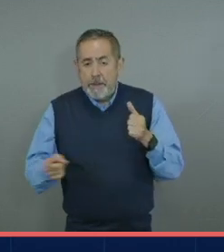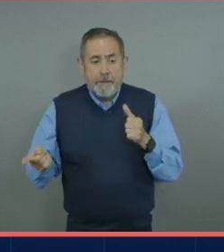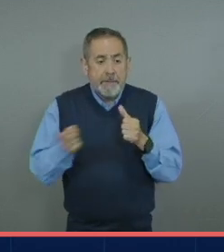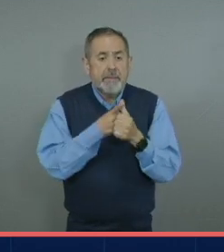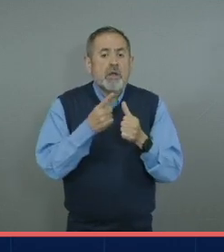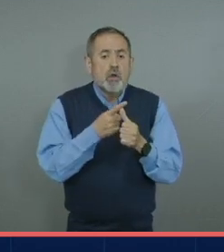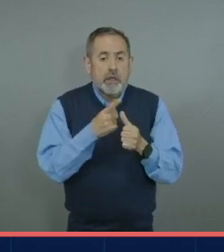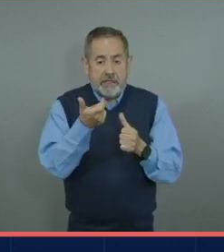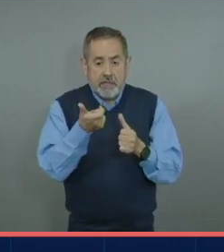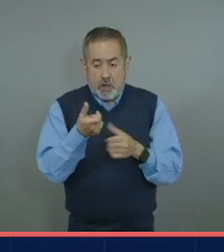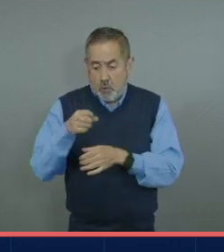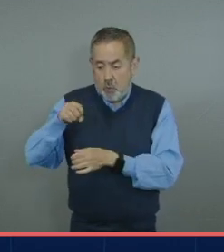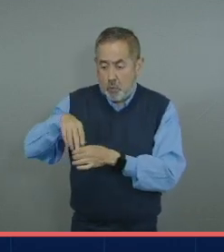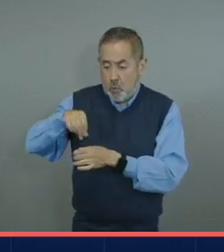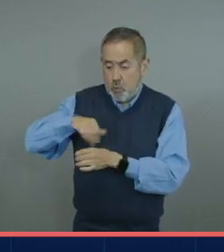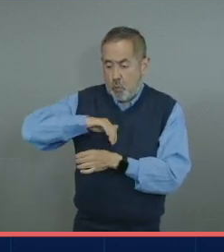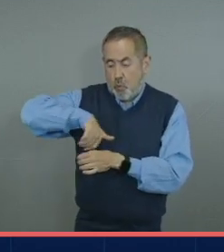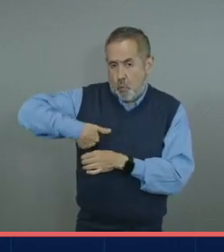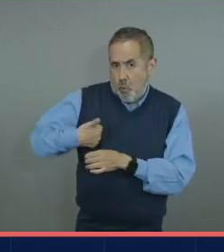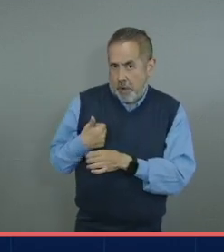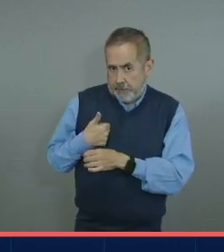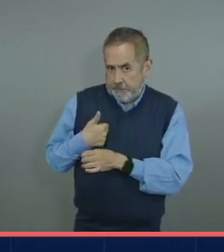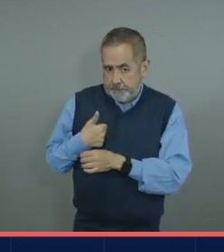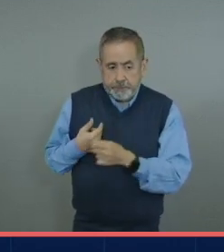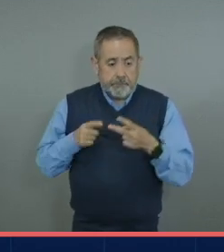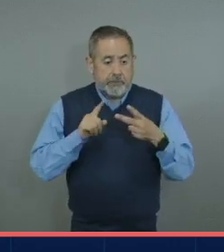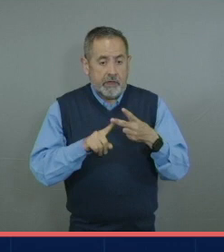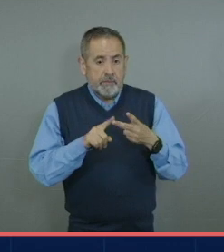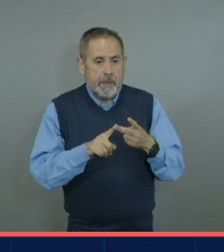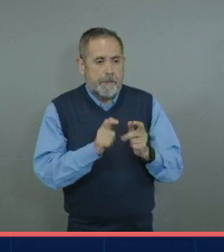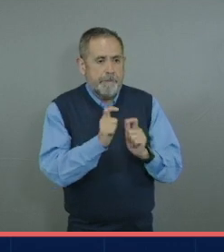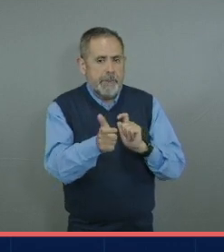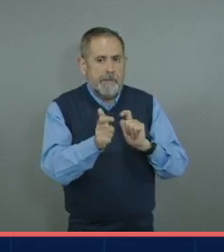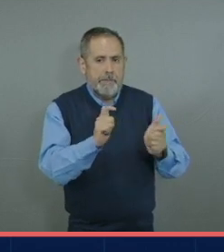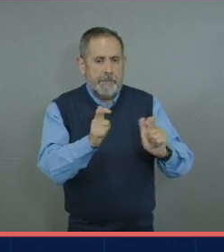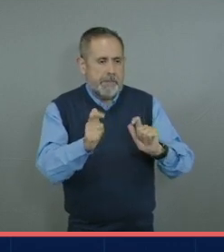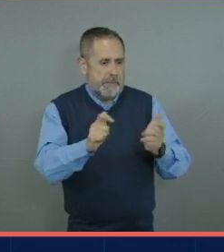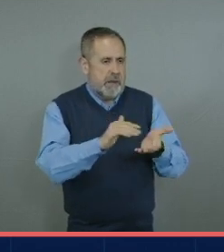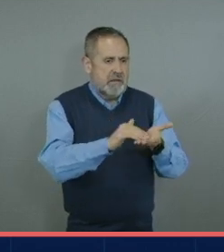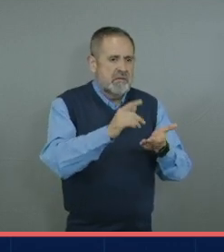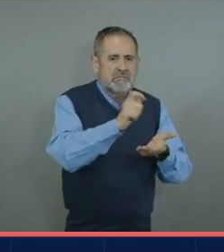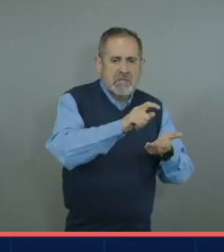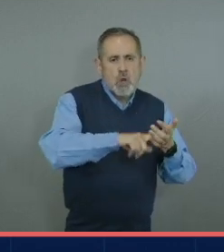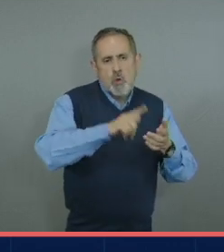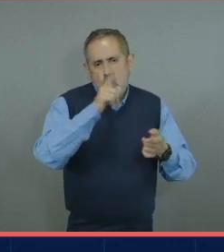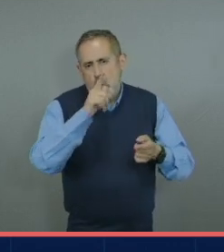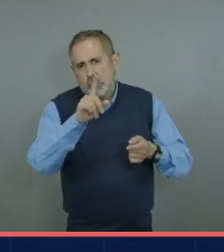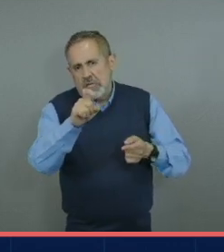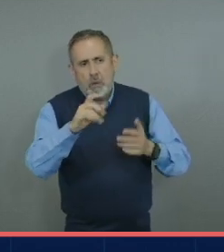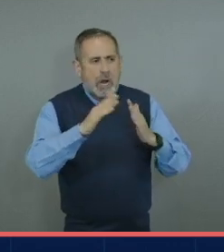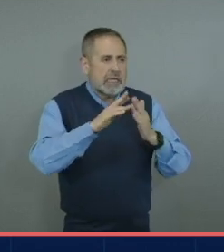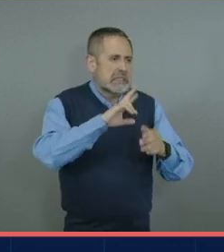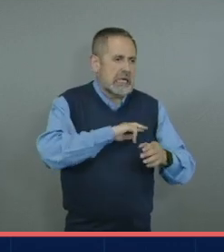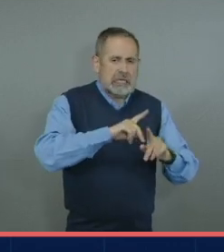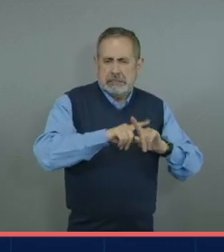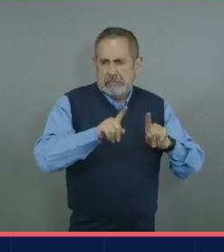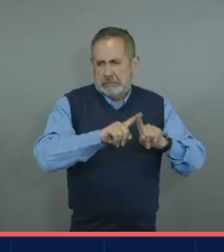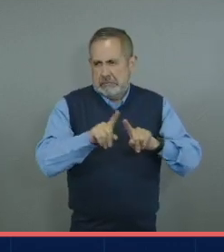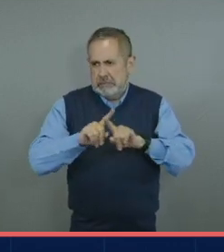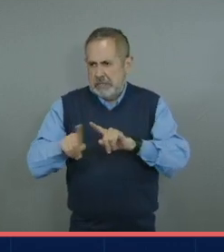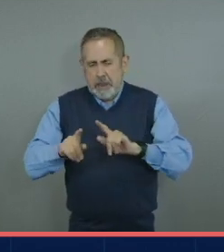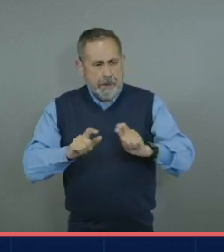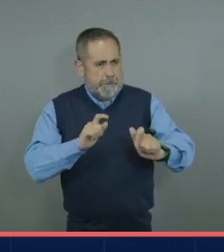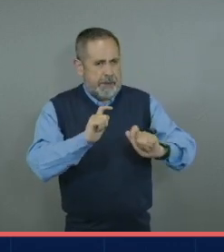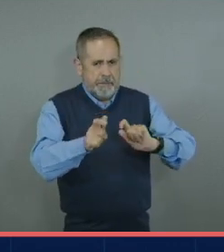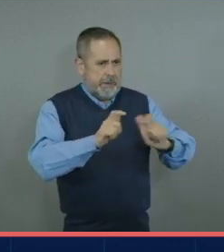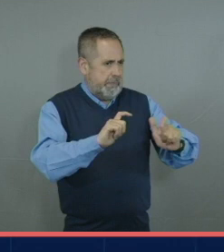ahorro, después cubro mis gastos fijos, es decir, aquellos gastos que irremediablemente tengo que cubrir, como servicios, teléfono,